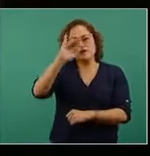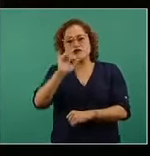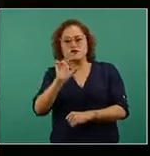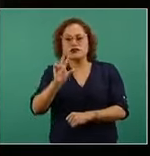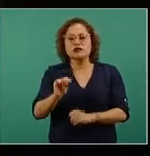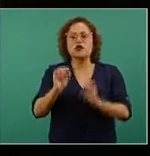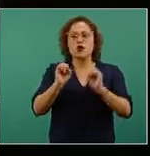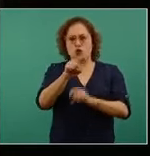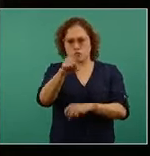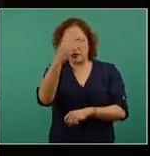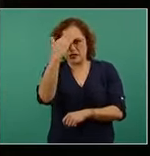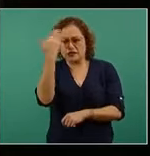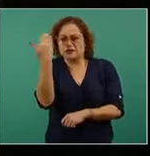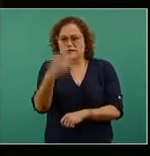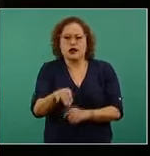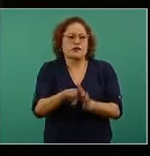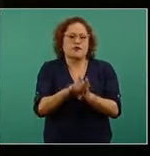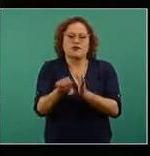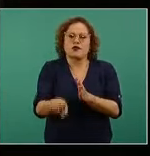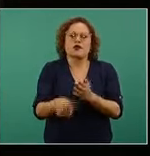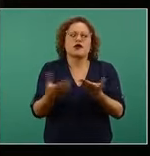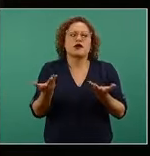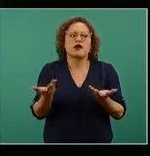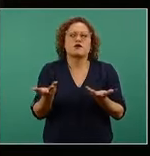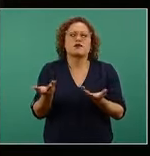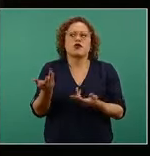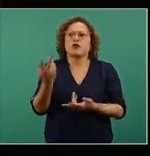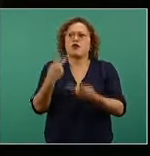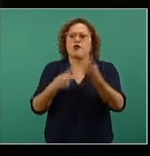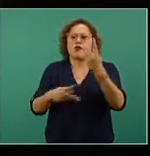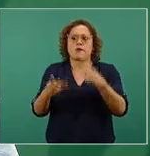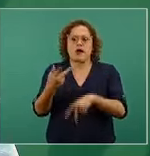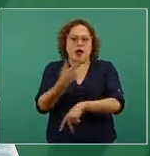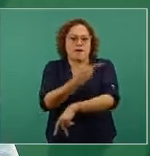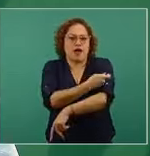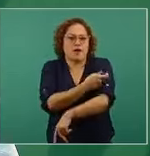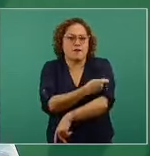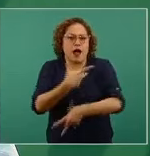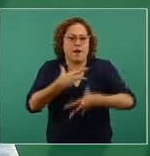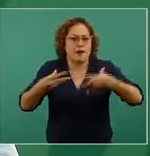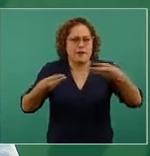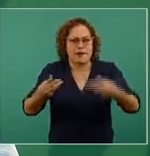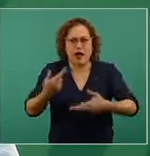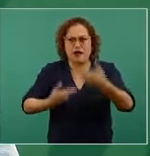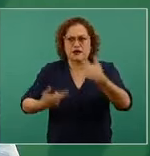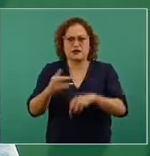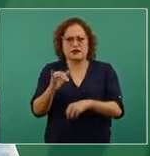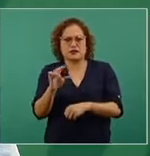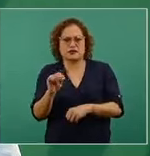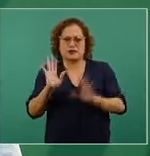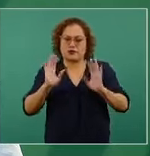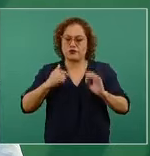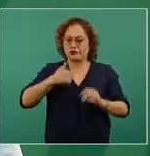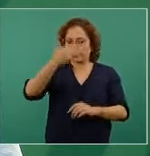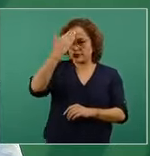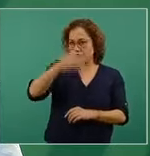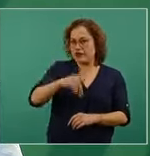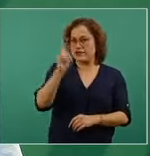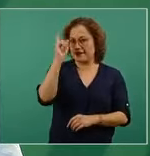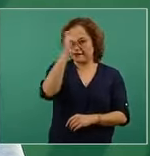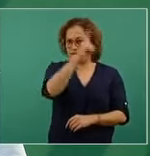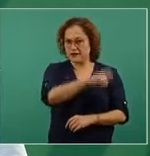indicios decís de cómo pueda venir no la cantidad de contagios o que sea que es algo complejo predecir cuántos contagios van a ver nos